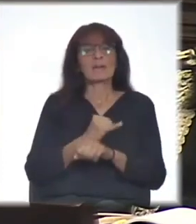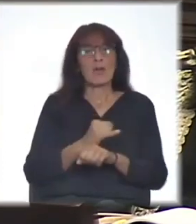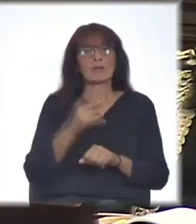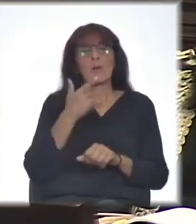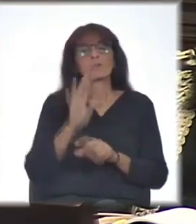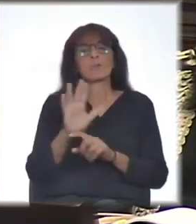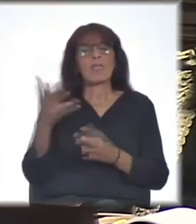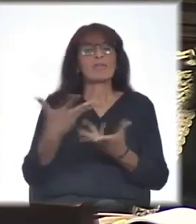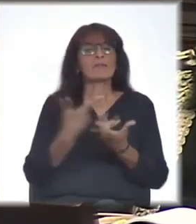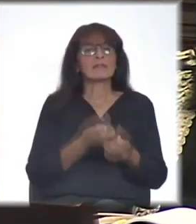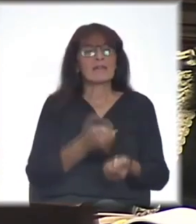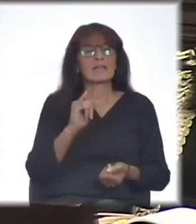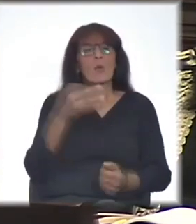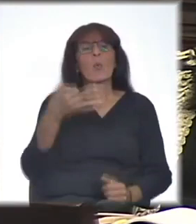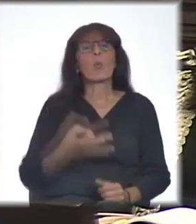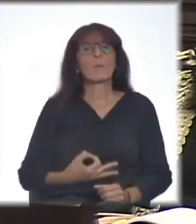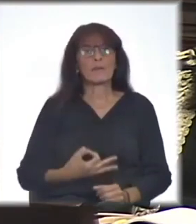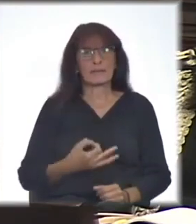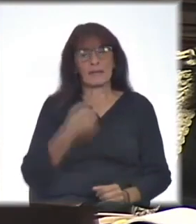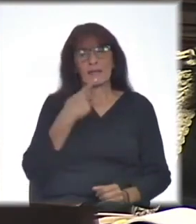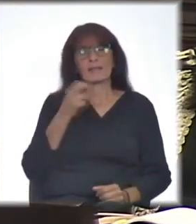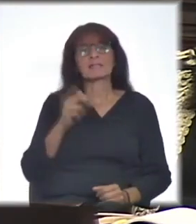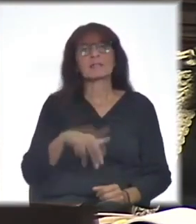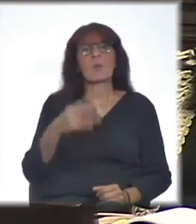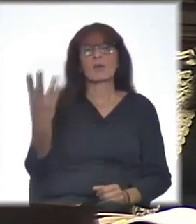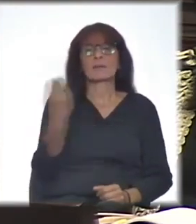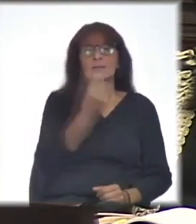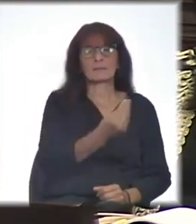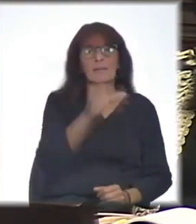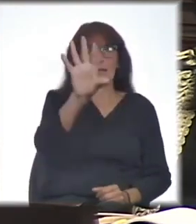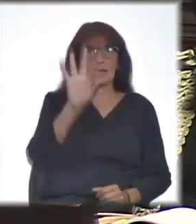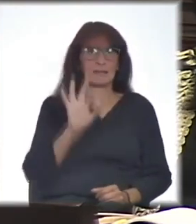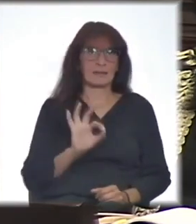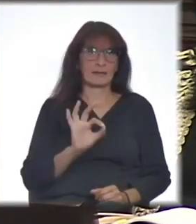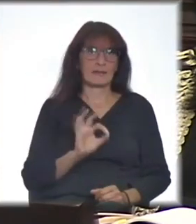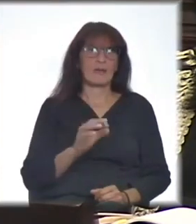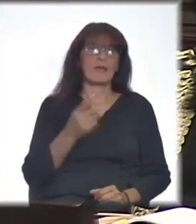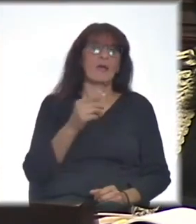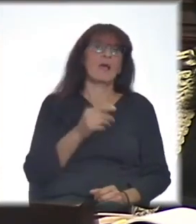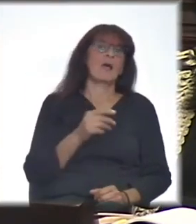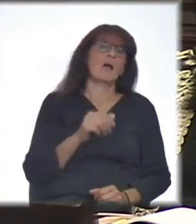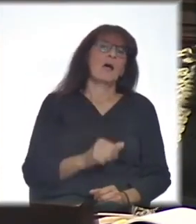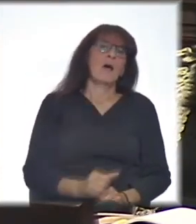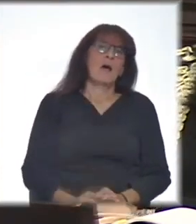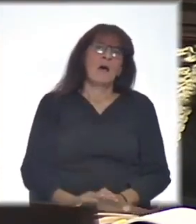defenderla y cumplirla desde el lugar que hayan sido electos, designados o